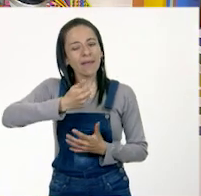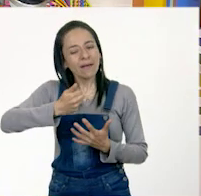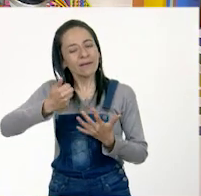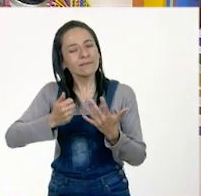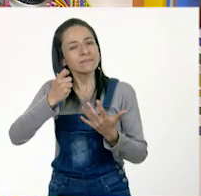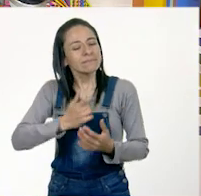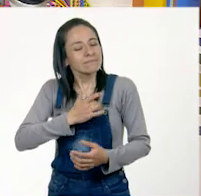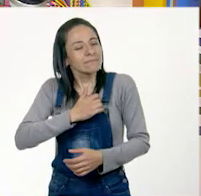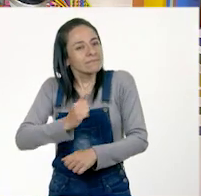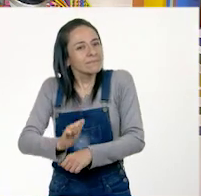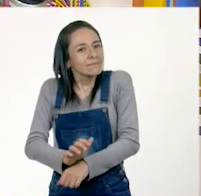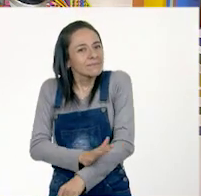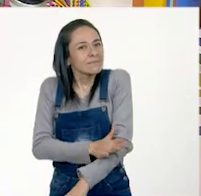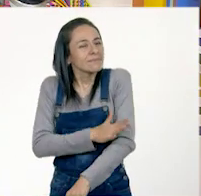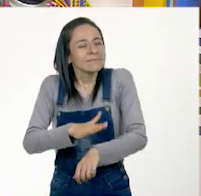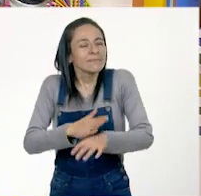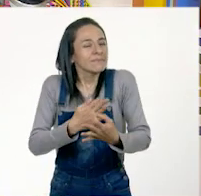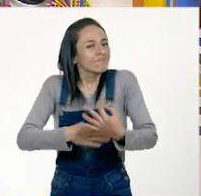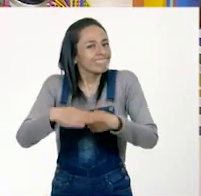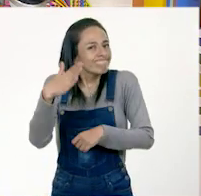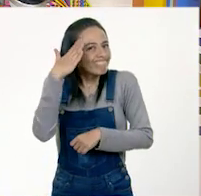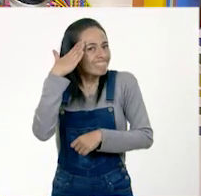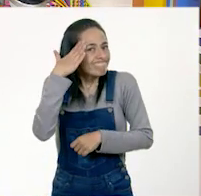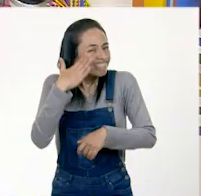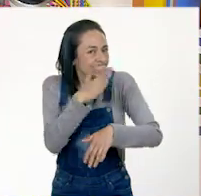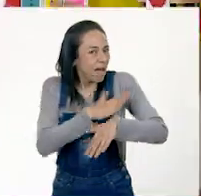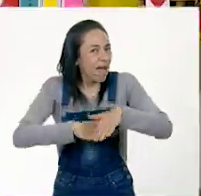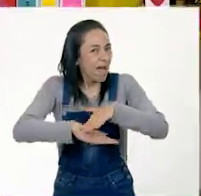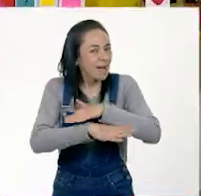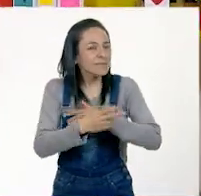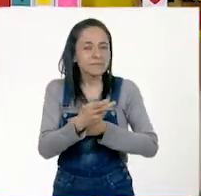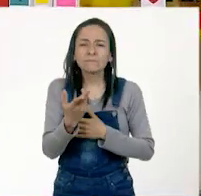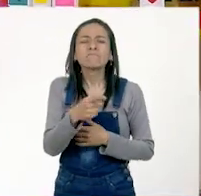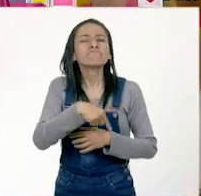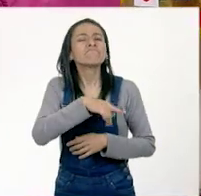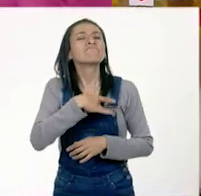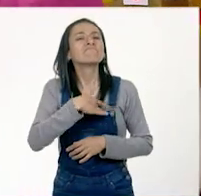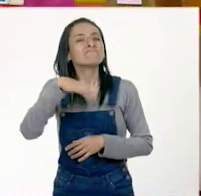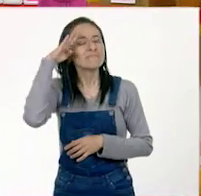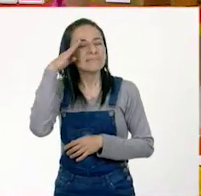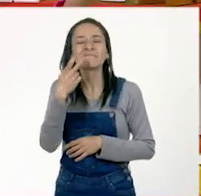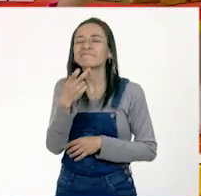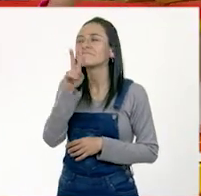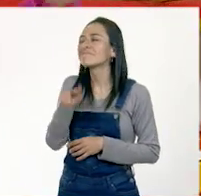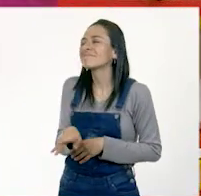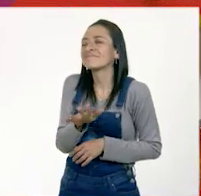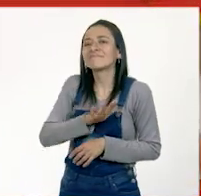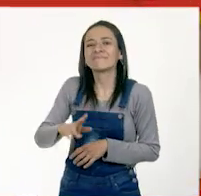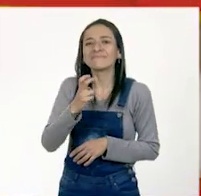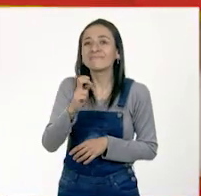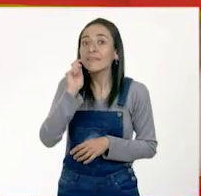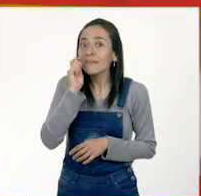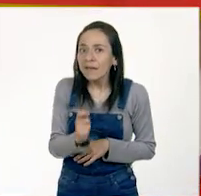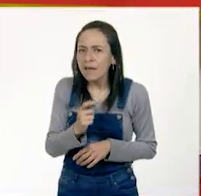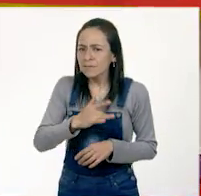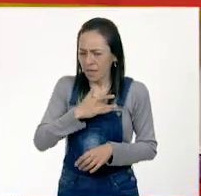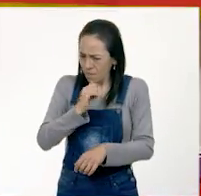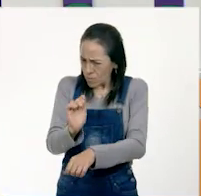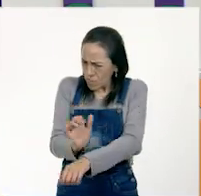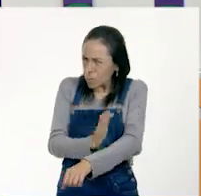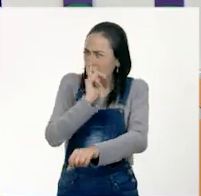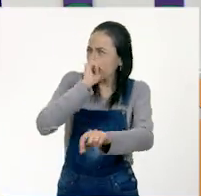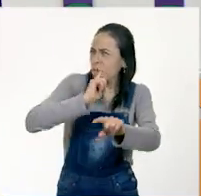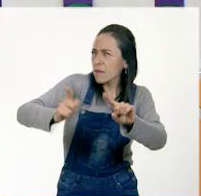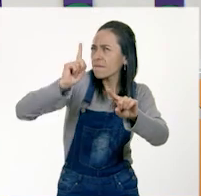parece? Maravilloso, porque además el universo de las emociones no solo identifica las